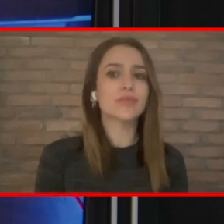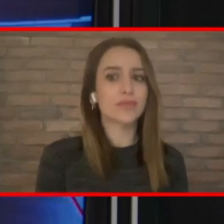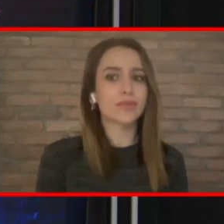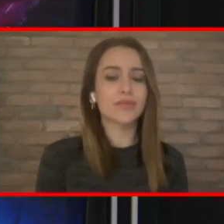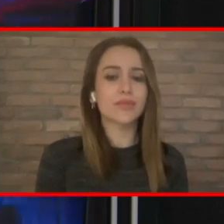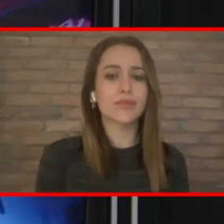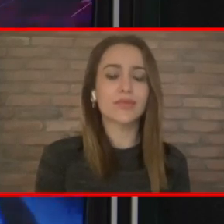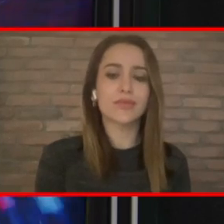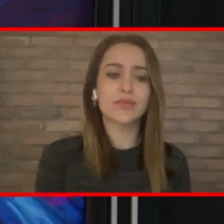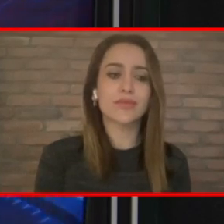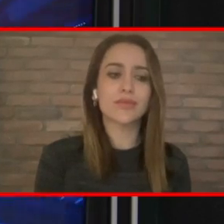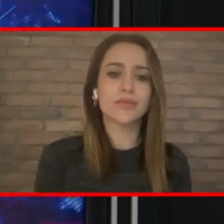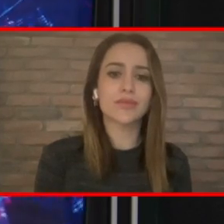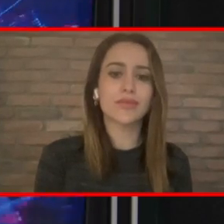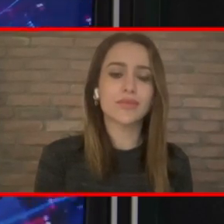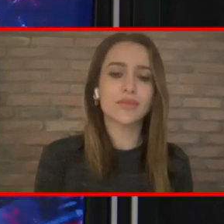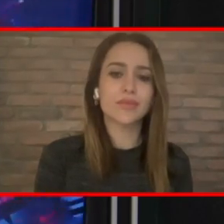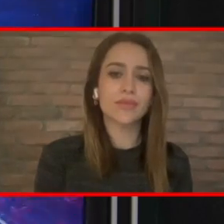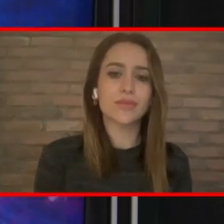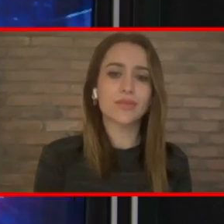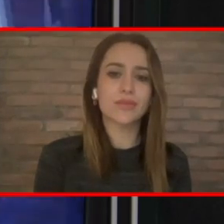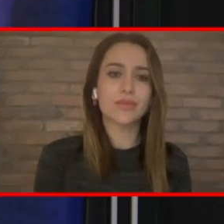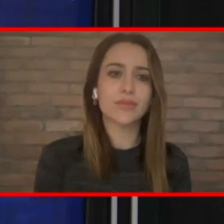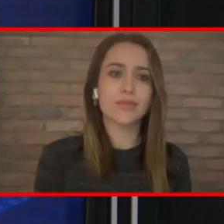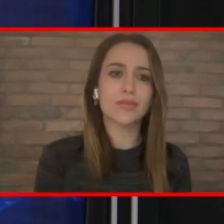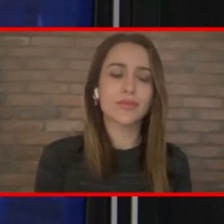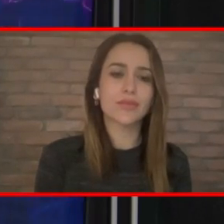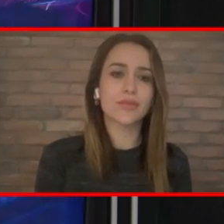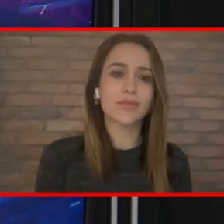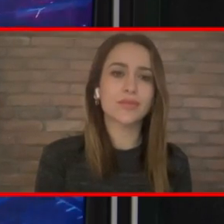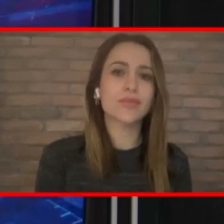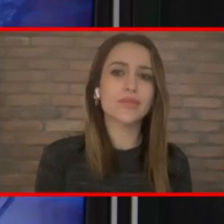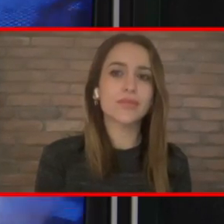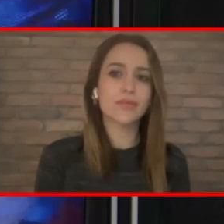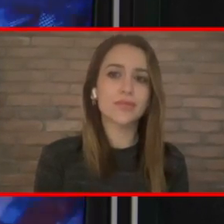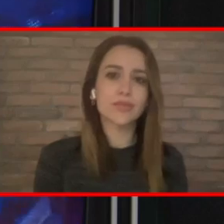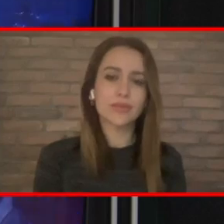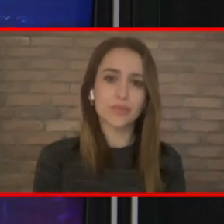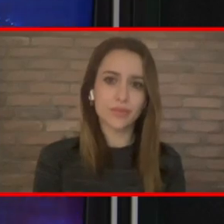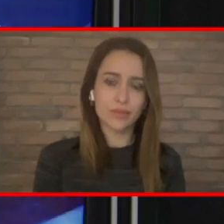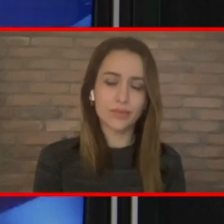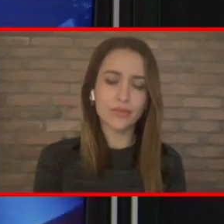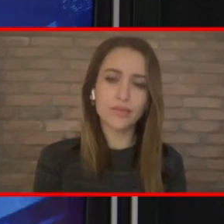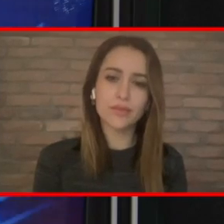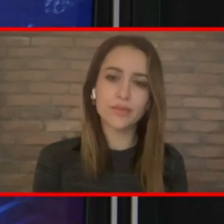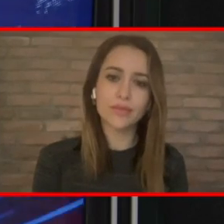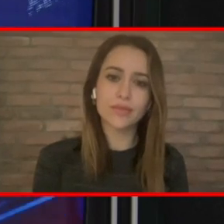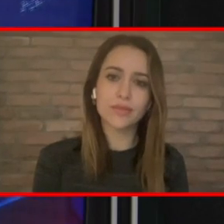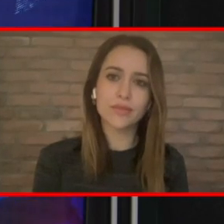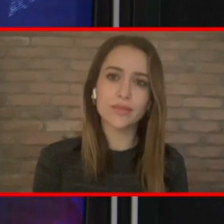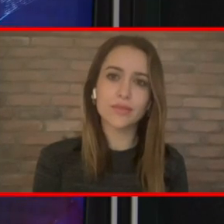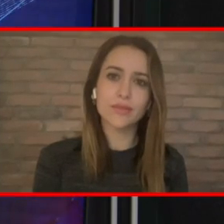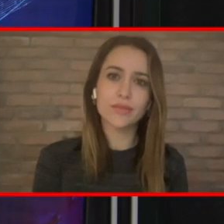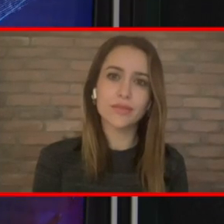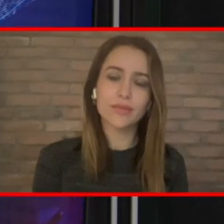momento se ha parado aceptando las medidas cautelarísimas del Partido Popular. ¿Hasta cuándo